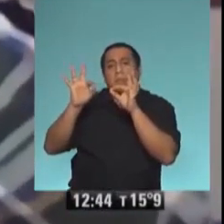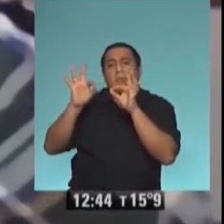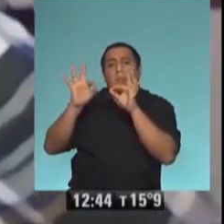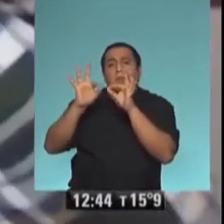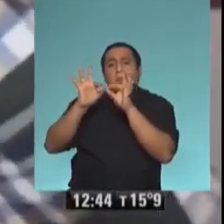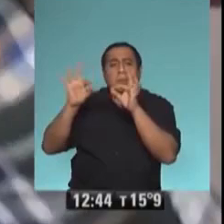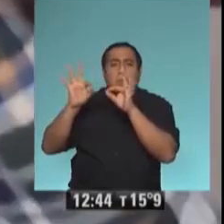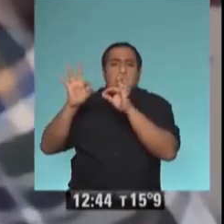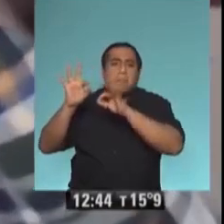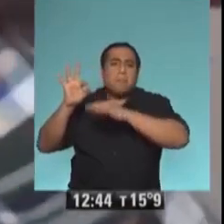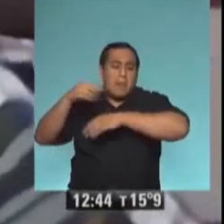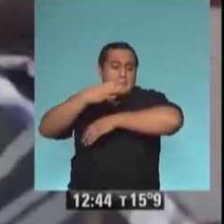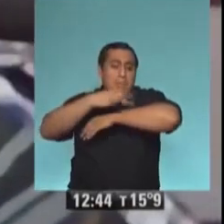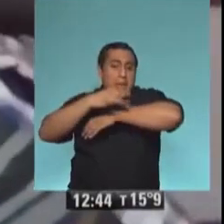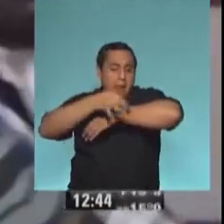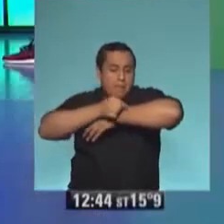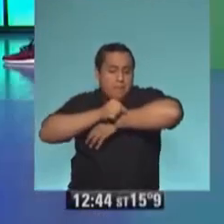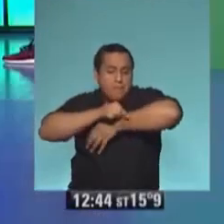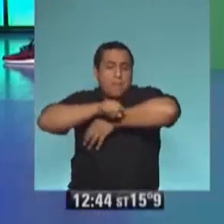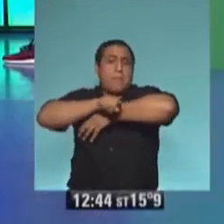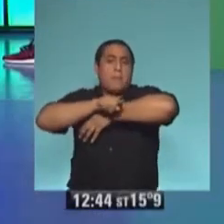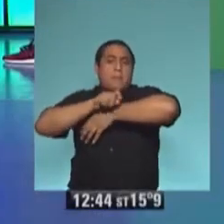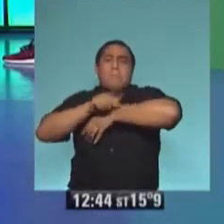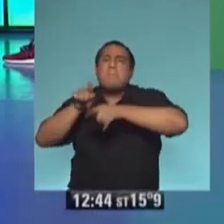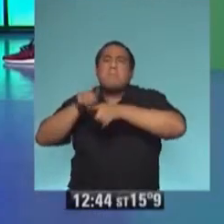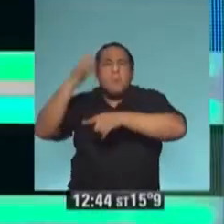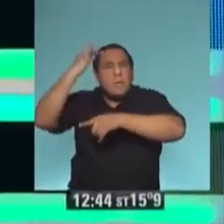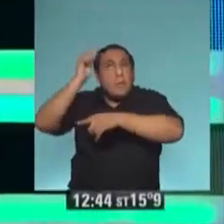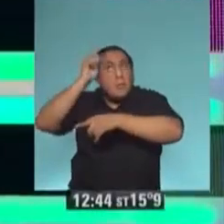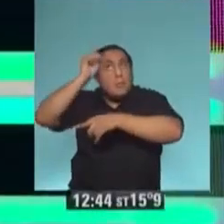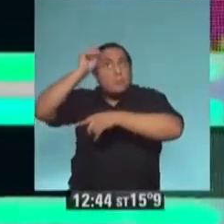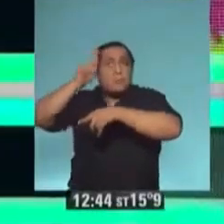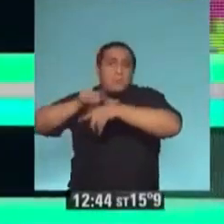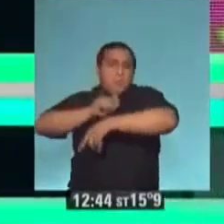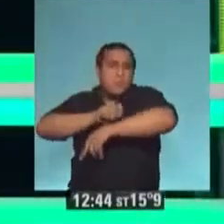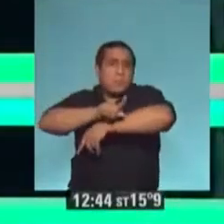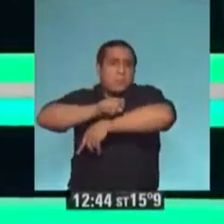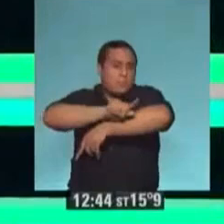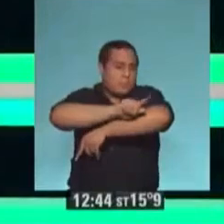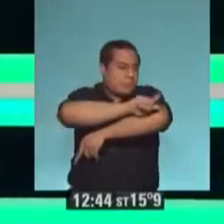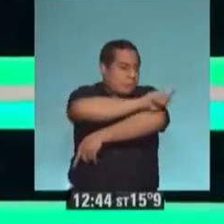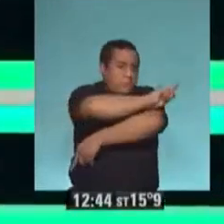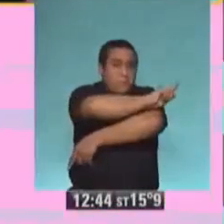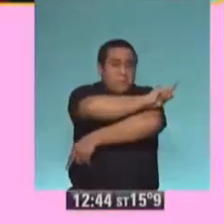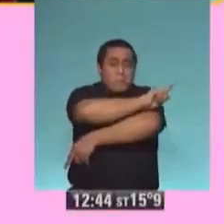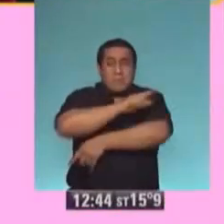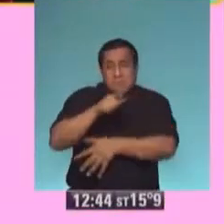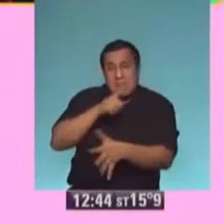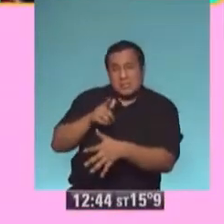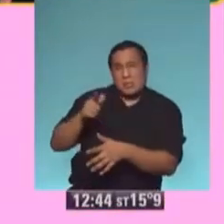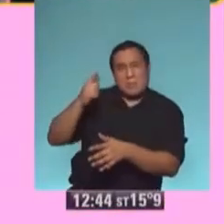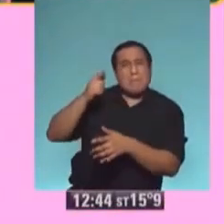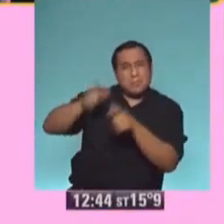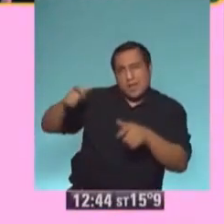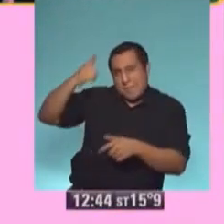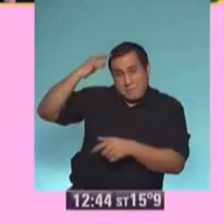estructura dérmica, crece desde la piel. ¿Sería como un pelo nuestro? Perdón, digo, ¿sería como un pelo del ser humano? ¿Una pluma?